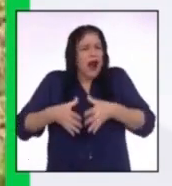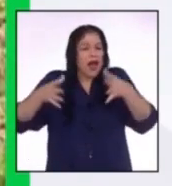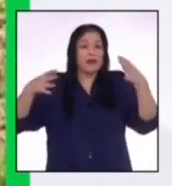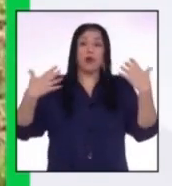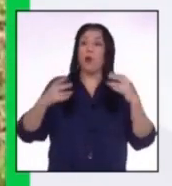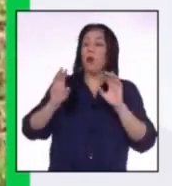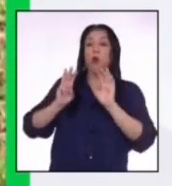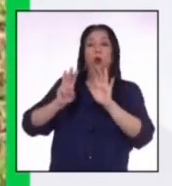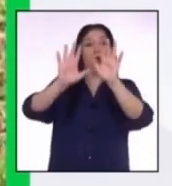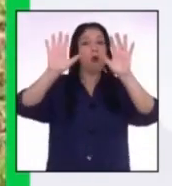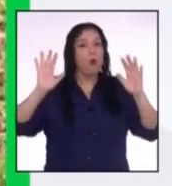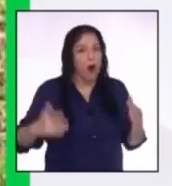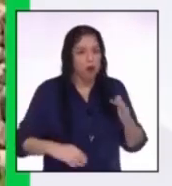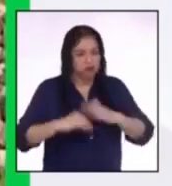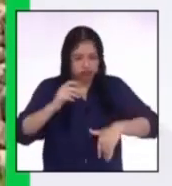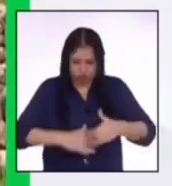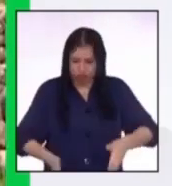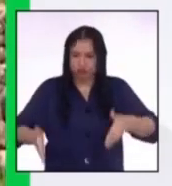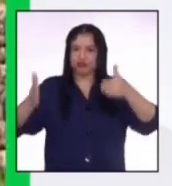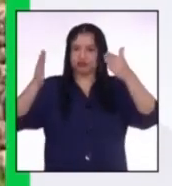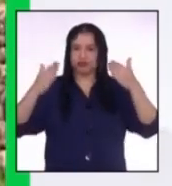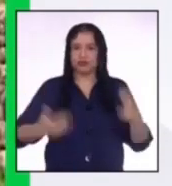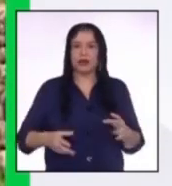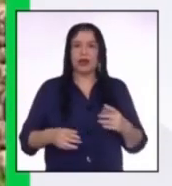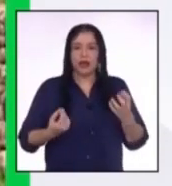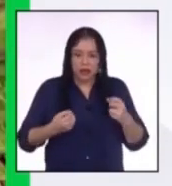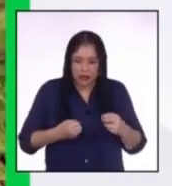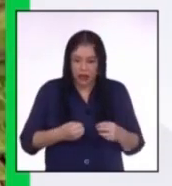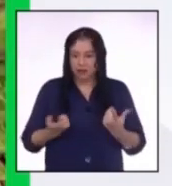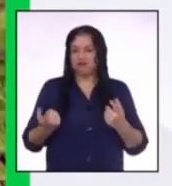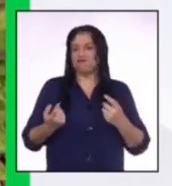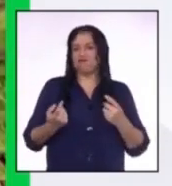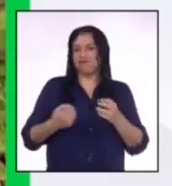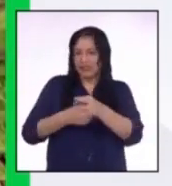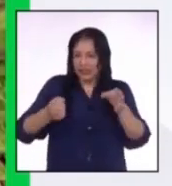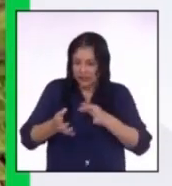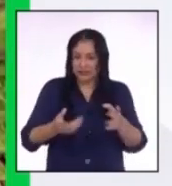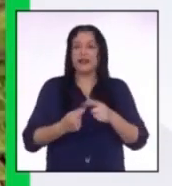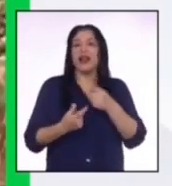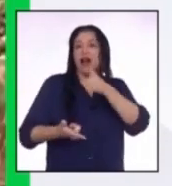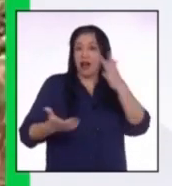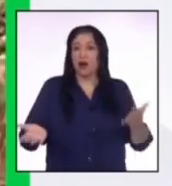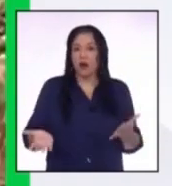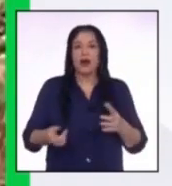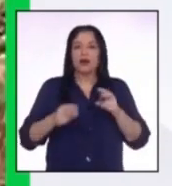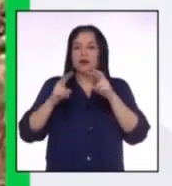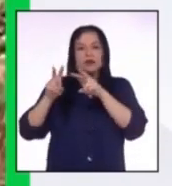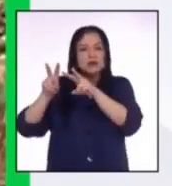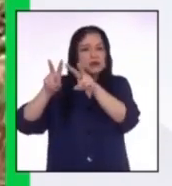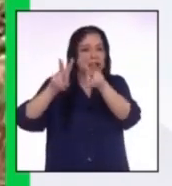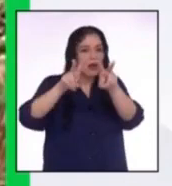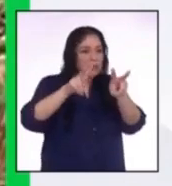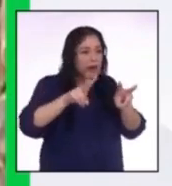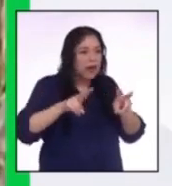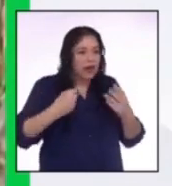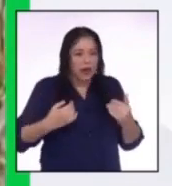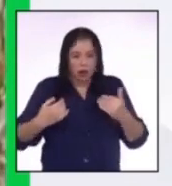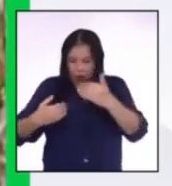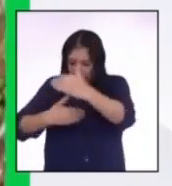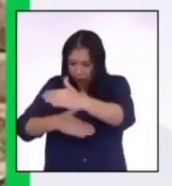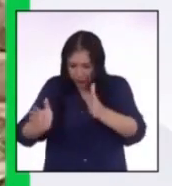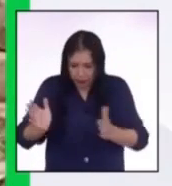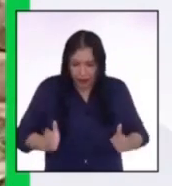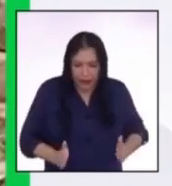admirables obras de arquitectura e ingeniería hidráulica donde se aprecia la distribución de andenes